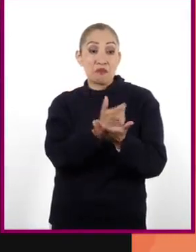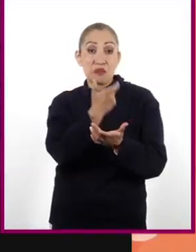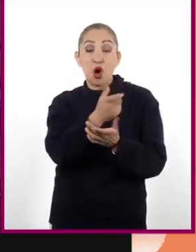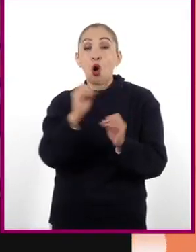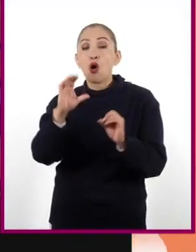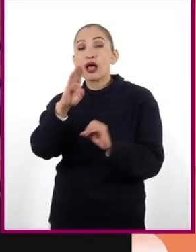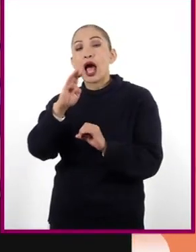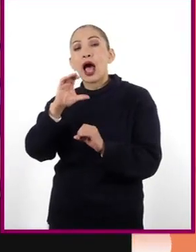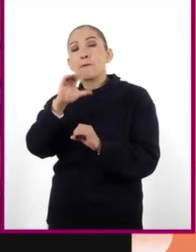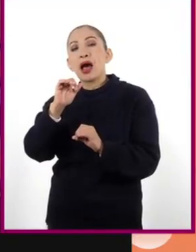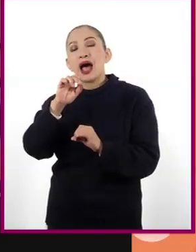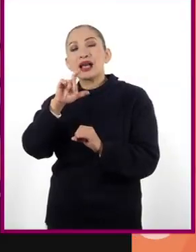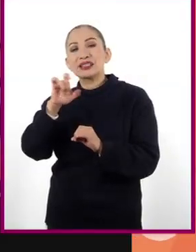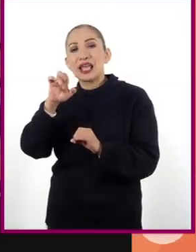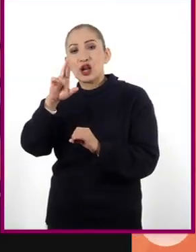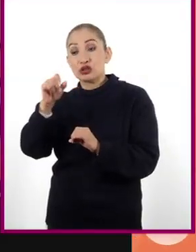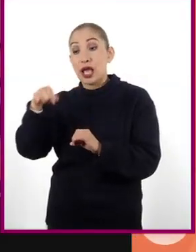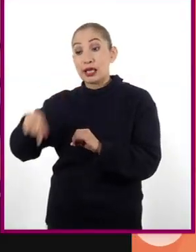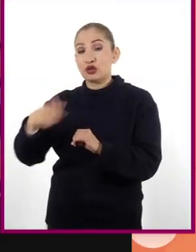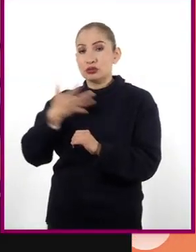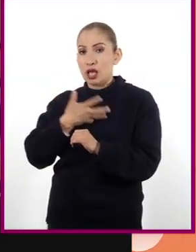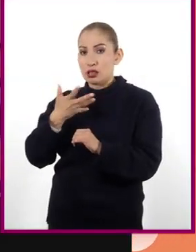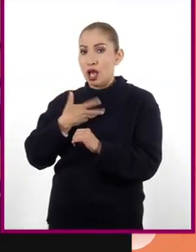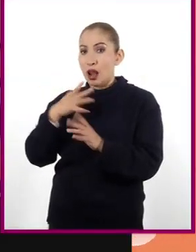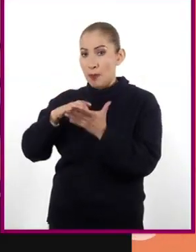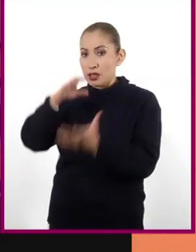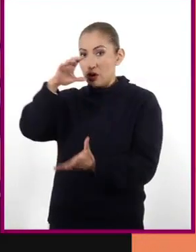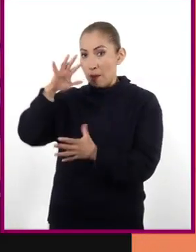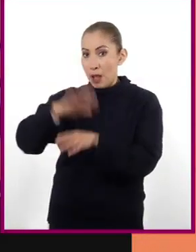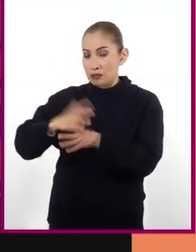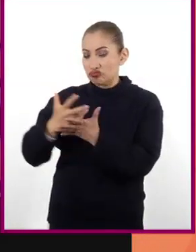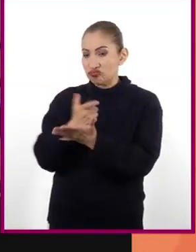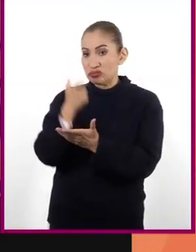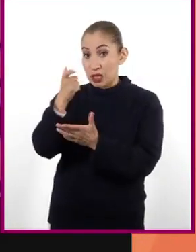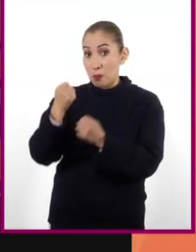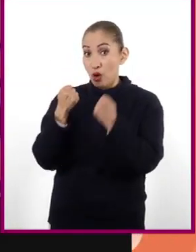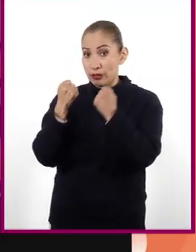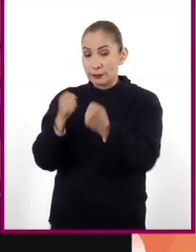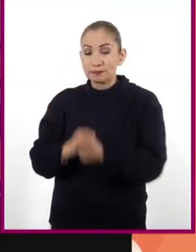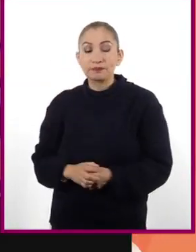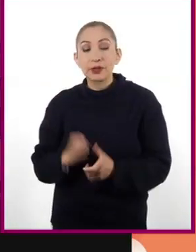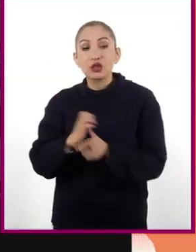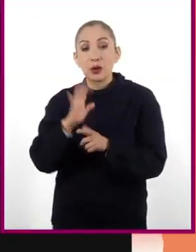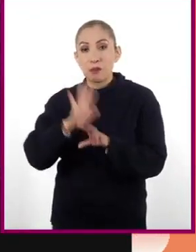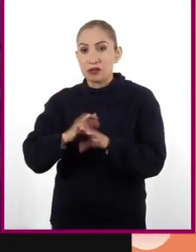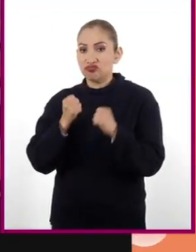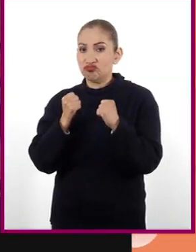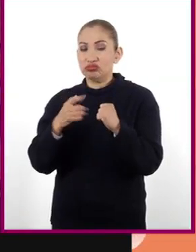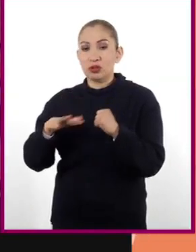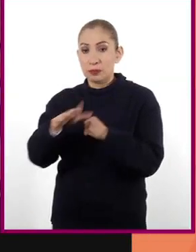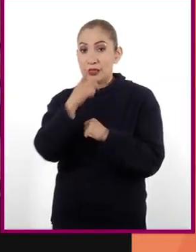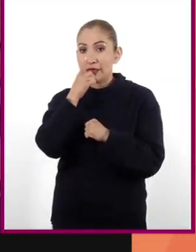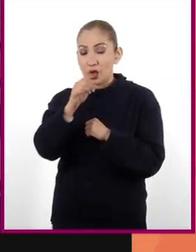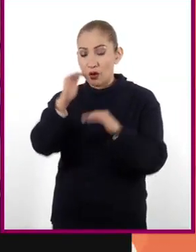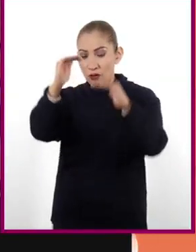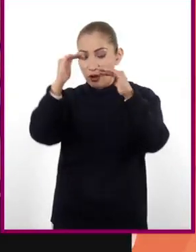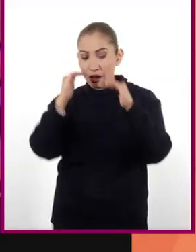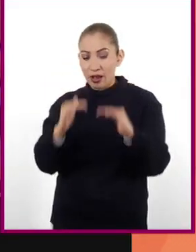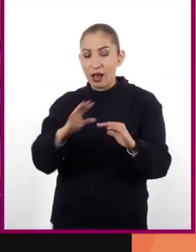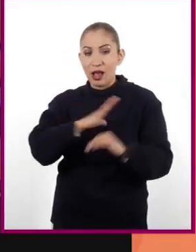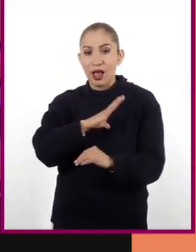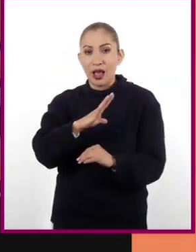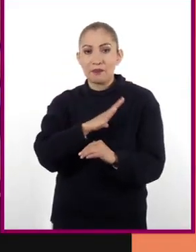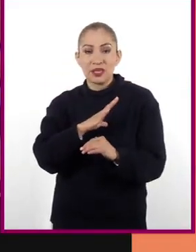caballeros. Ellos ostentaban la mayor riqueza y el mayor poder. Entonces eran los más poderosos. Como te digo, abajo entonces